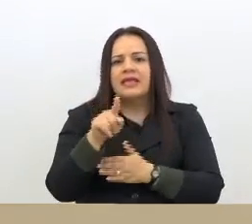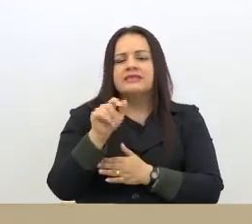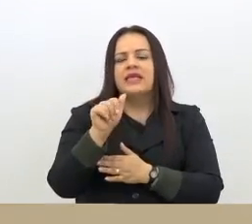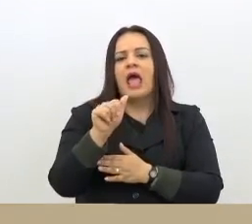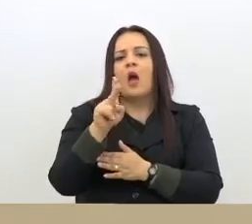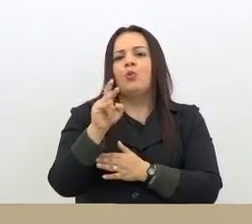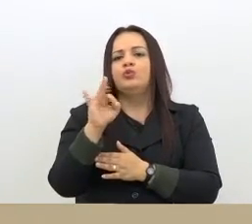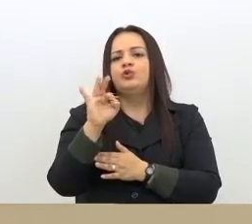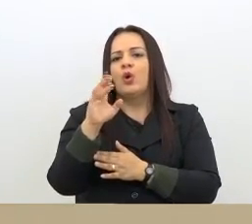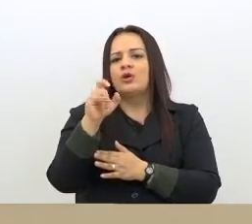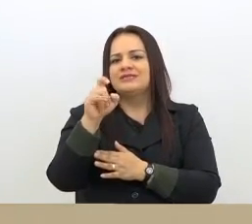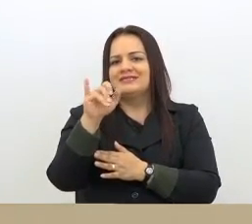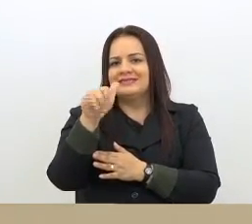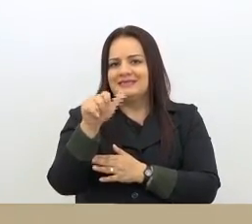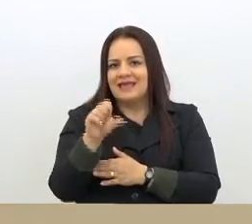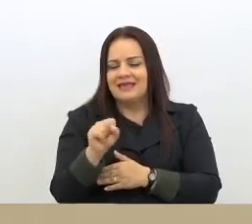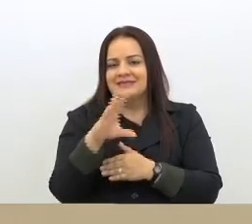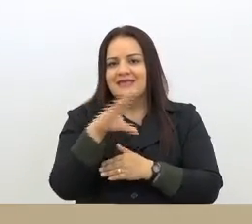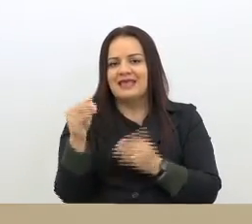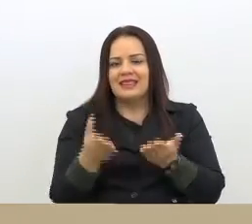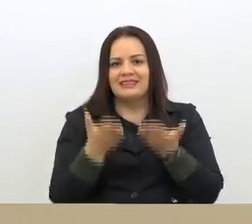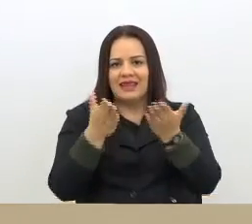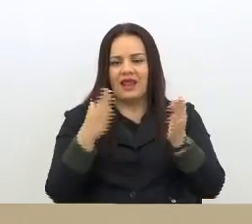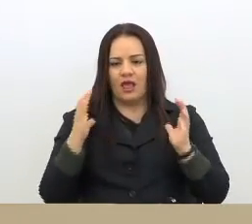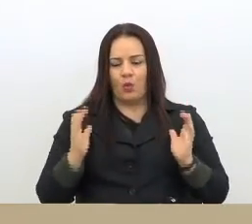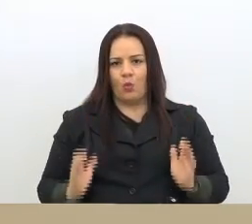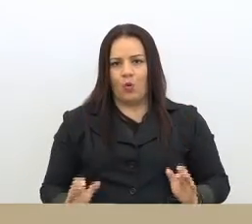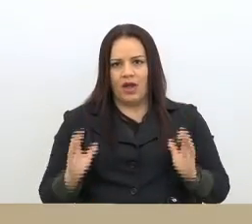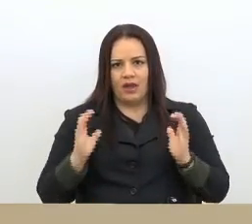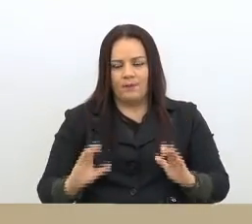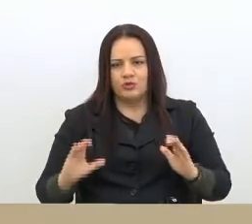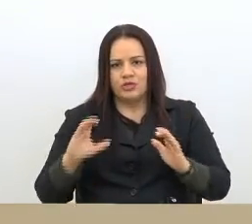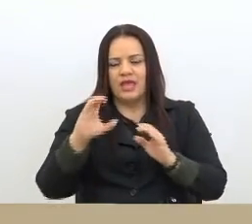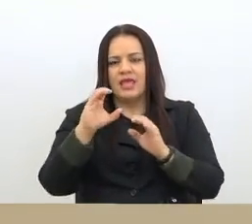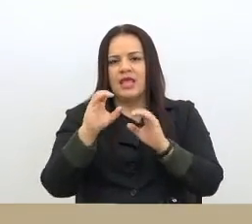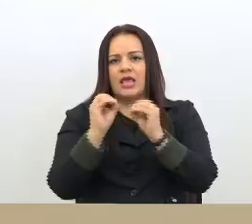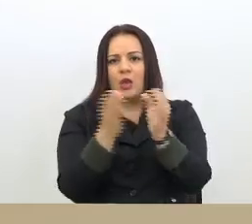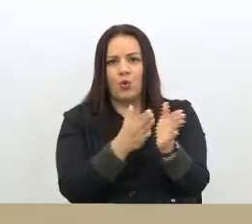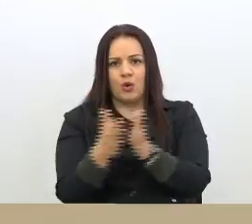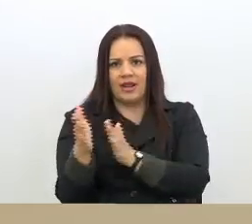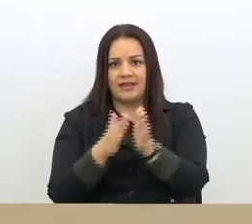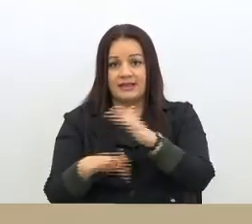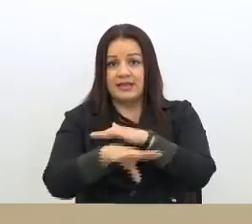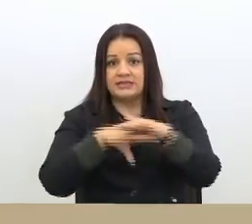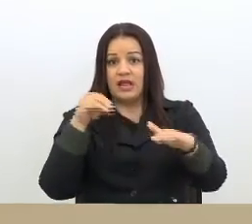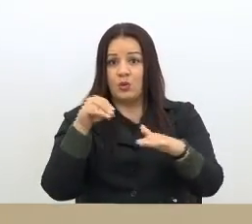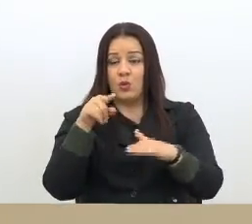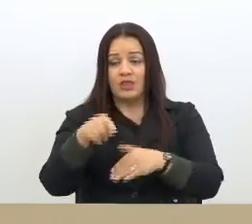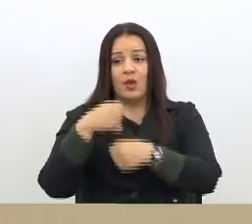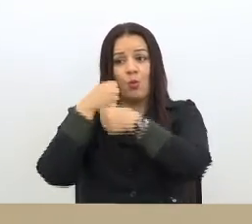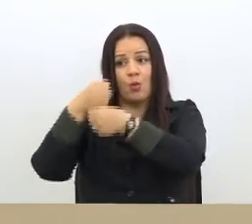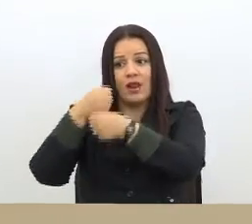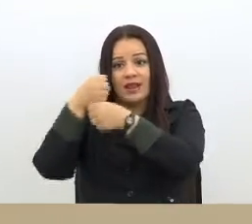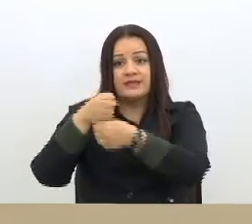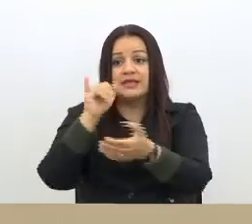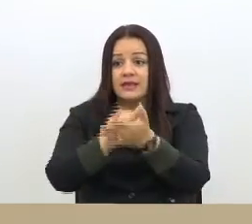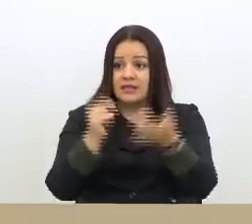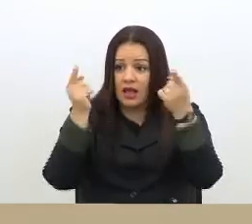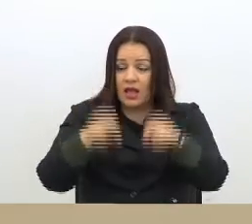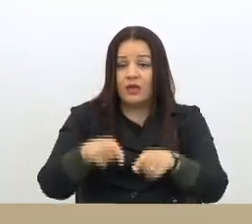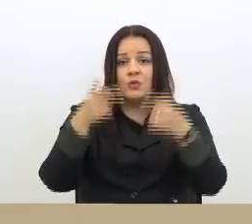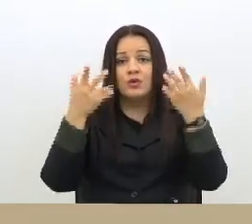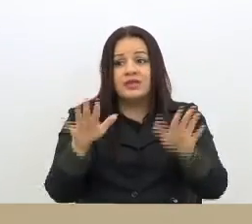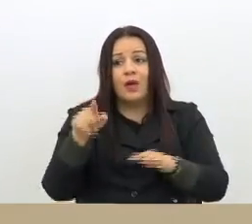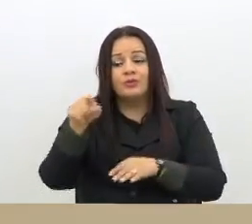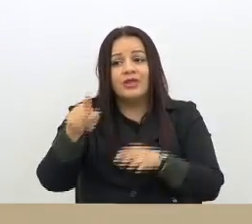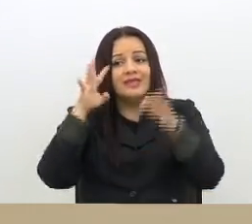que tenía que ver con entrega de cuerpos en el organismo, y salió de huelgas. En ese caso, ustedes también han decidido ya